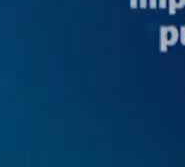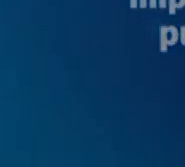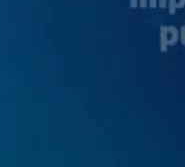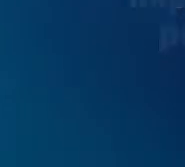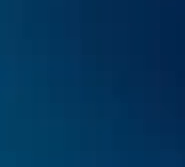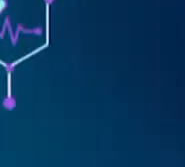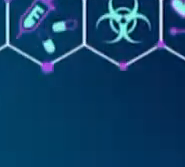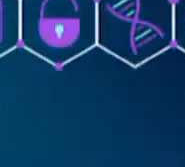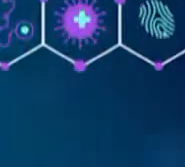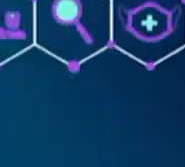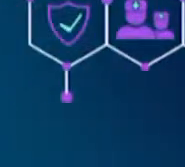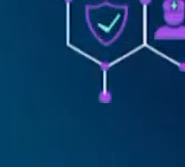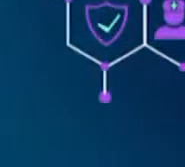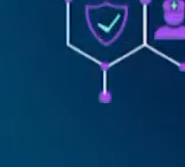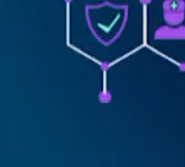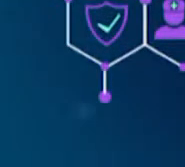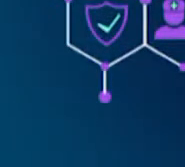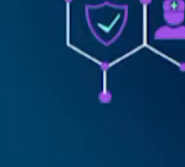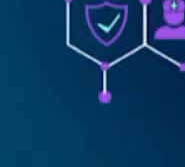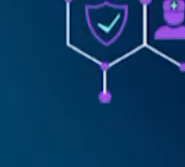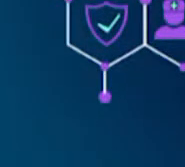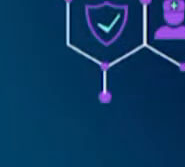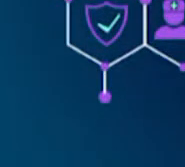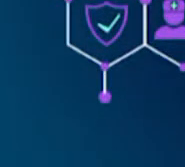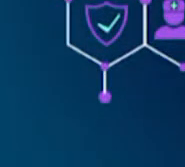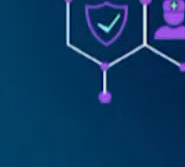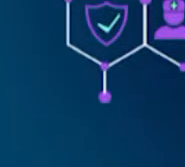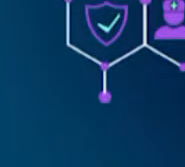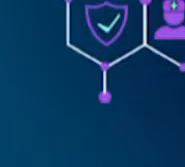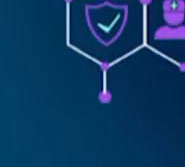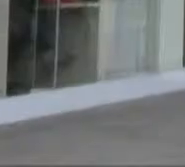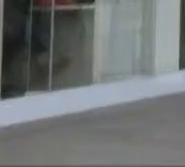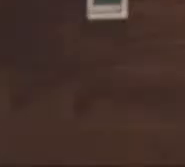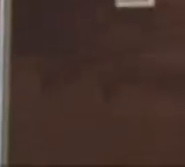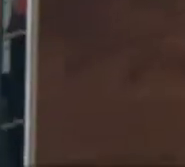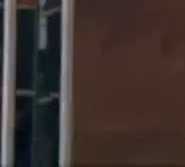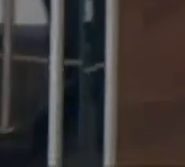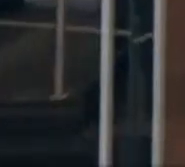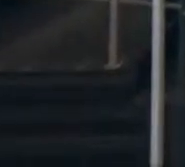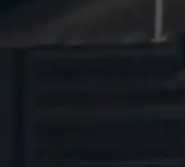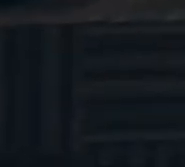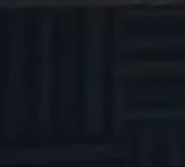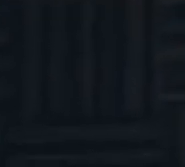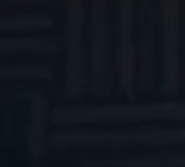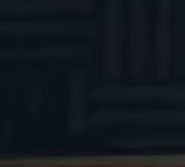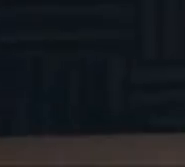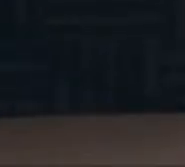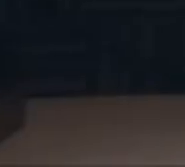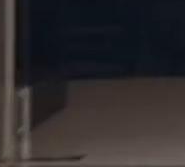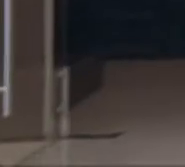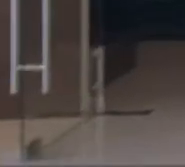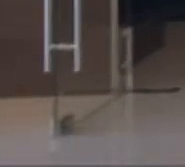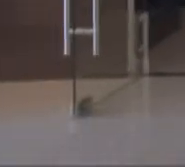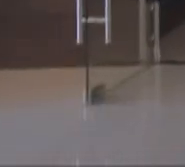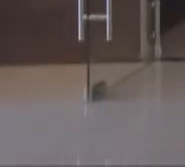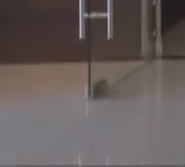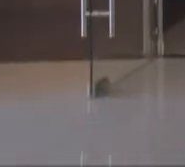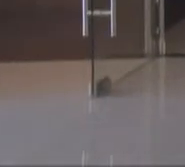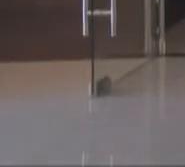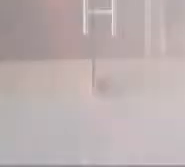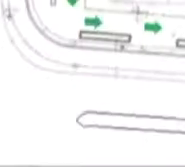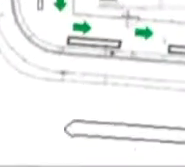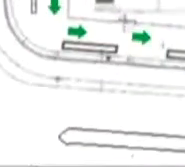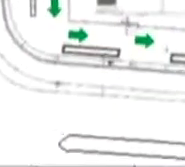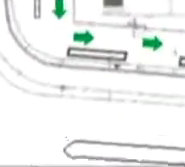actividades bienvenidos al Instituto Nacional de transparencia acceso a la información y protección de datos personales antes de dar